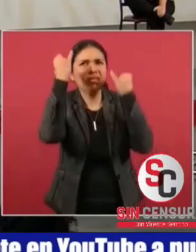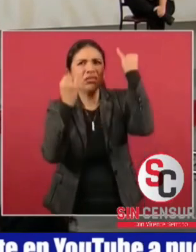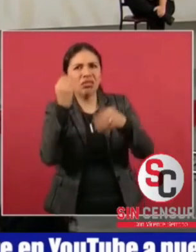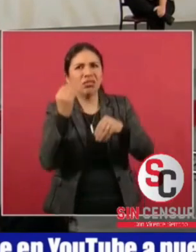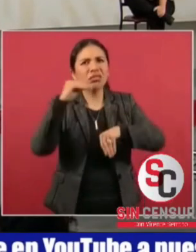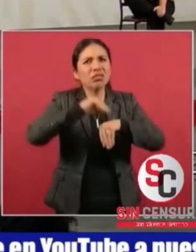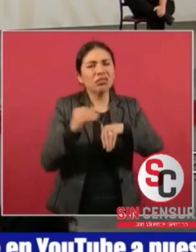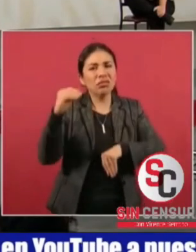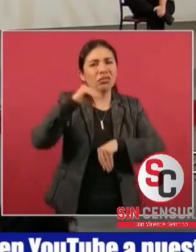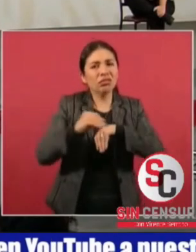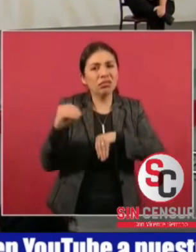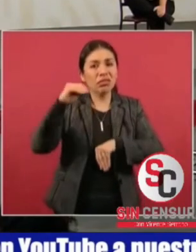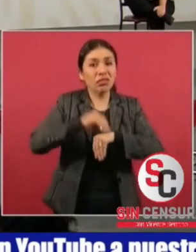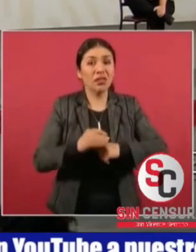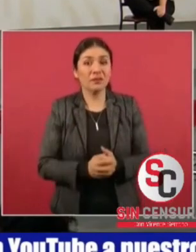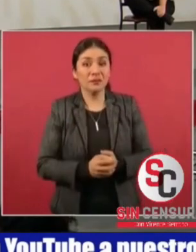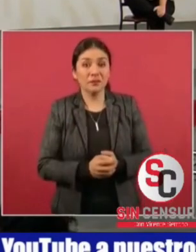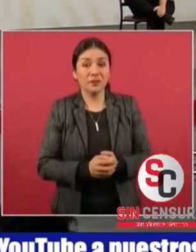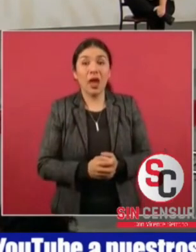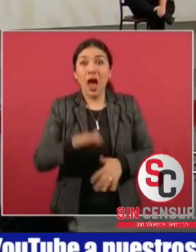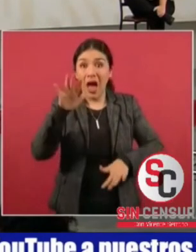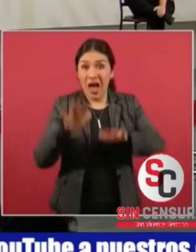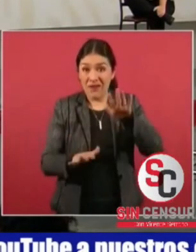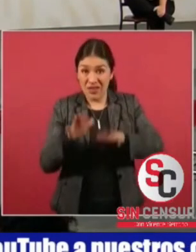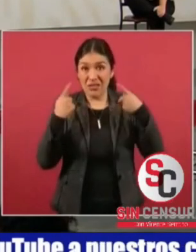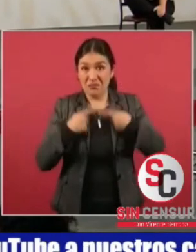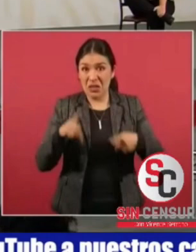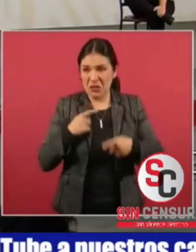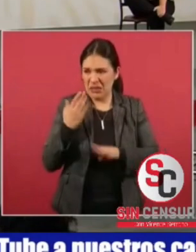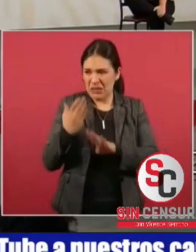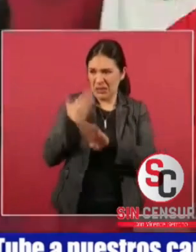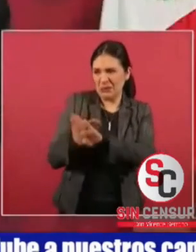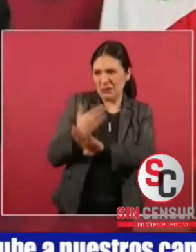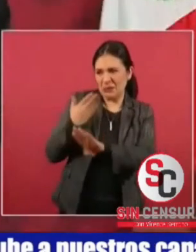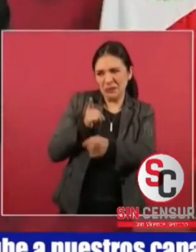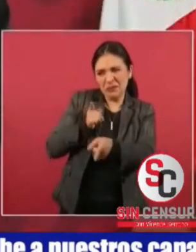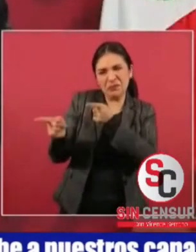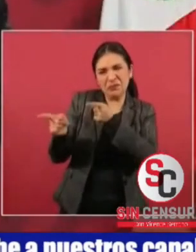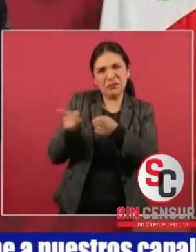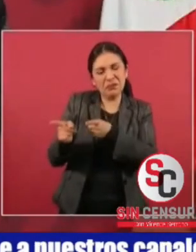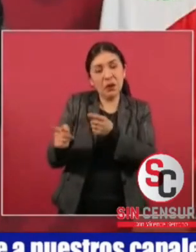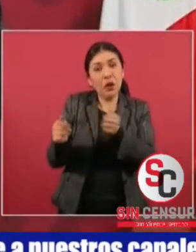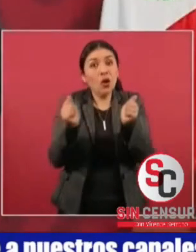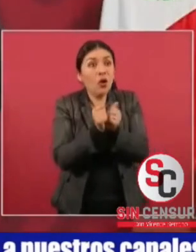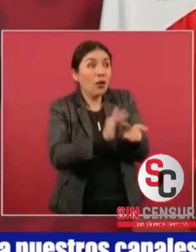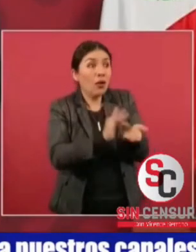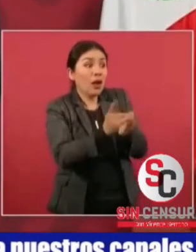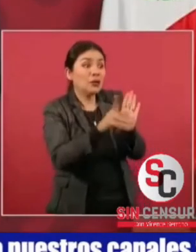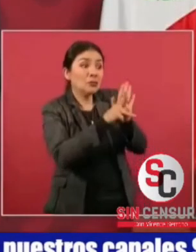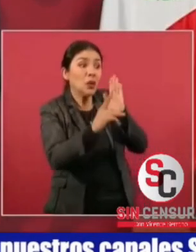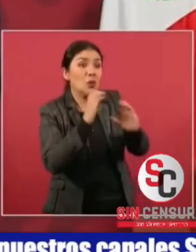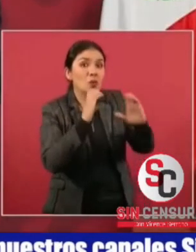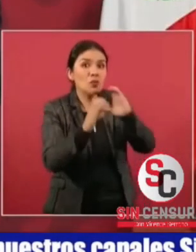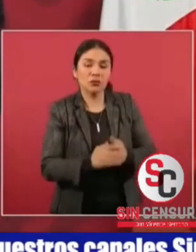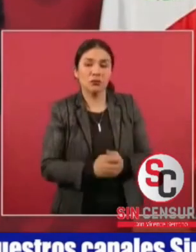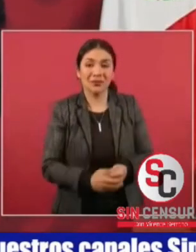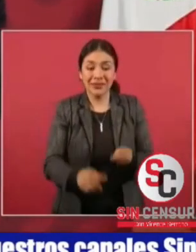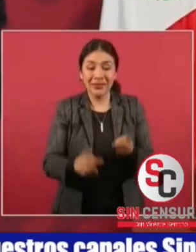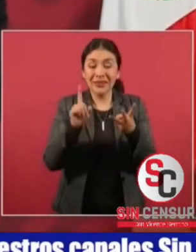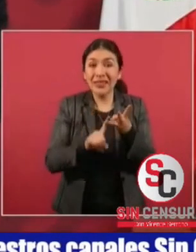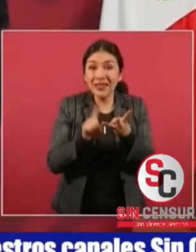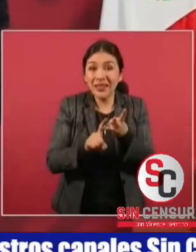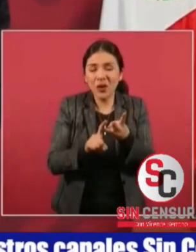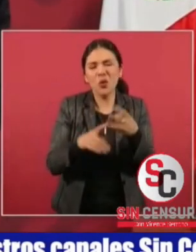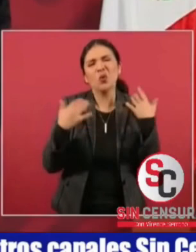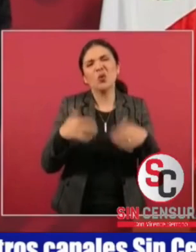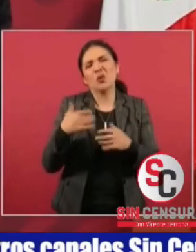A veces te destruyen una persona con una comunicación. Tercero es la